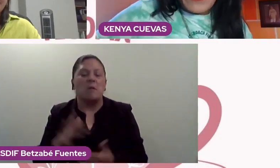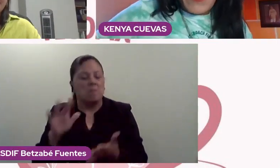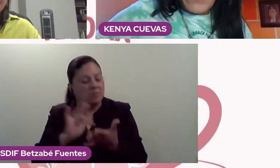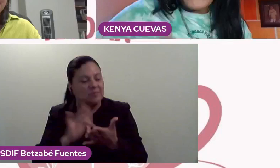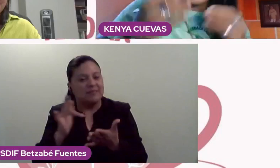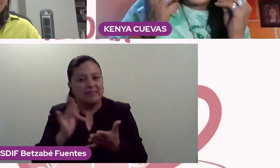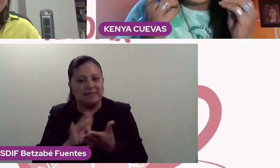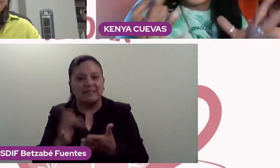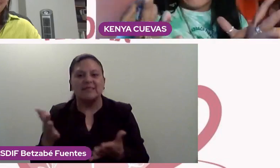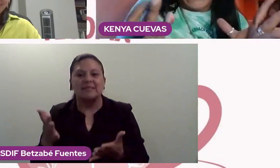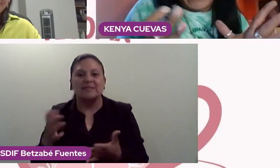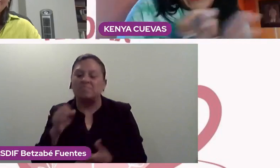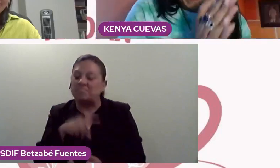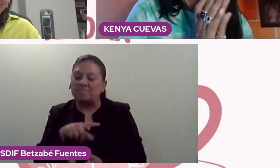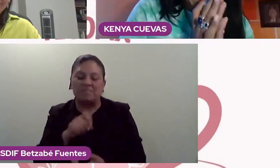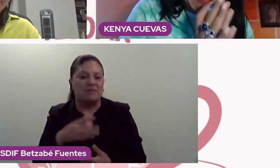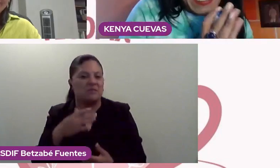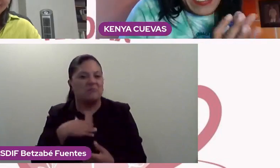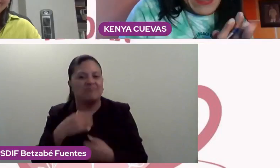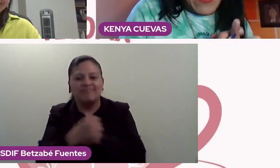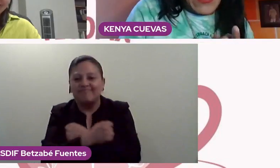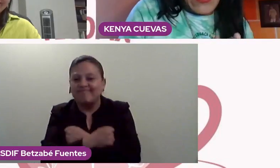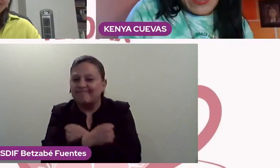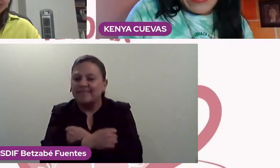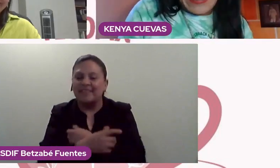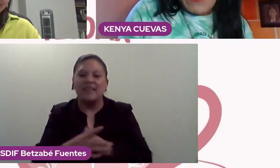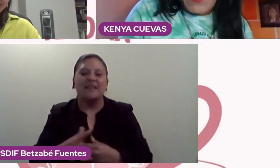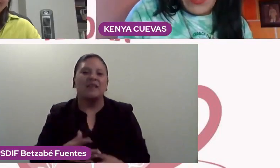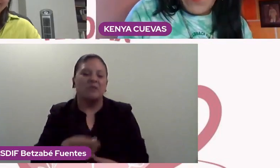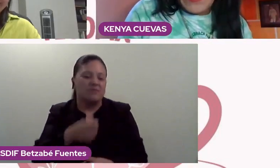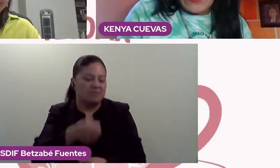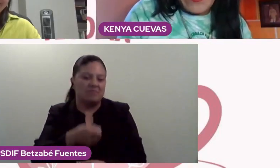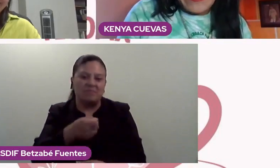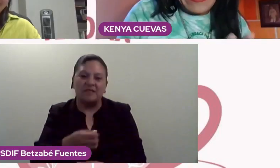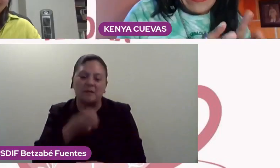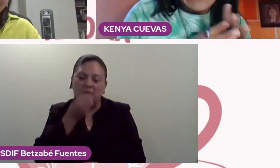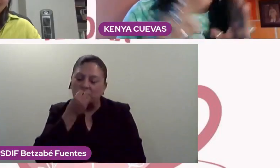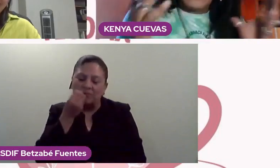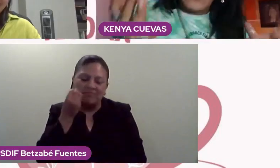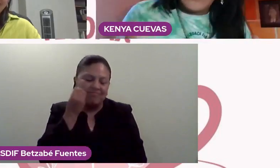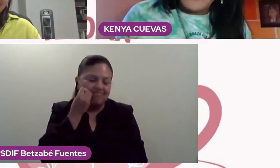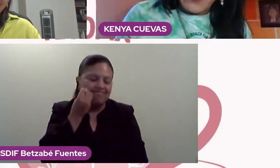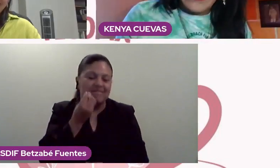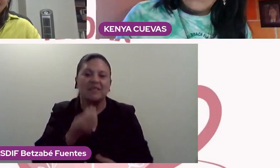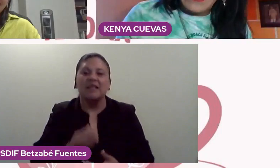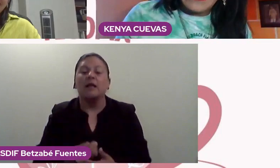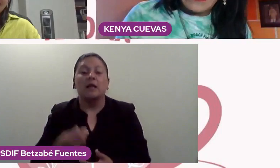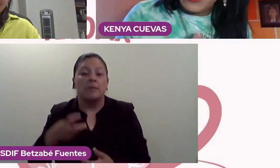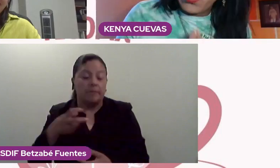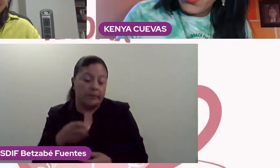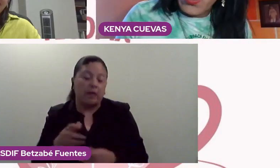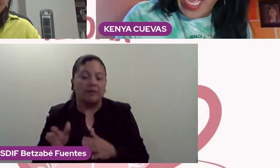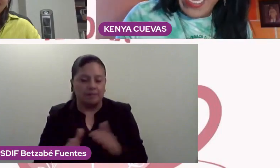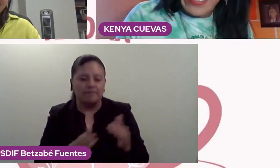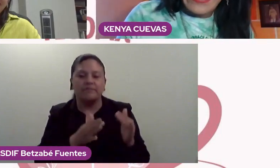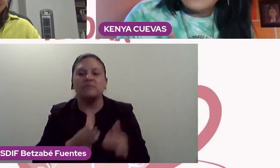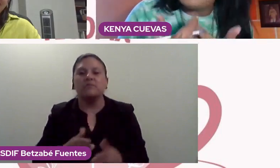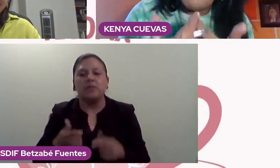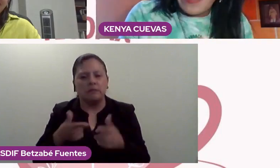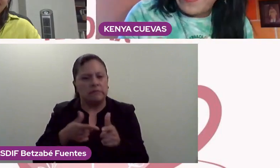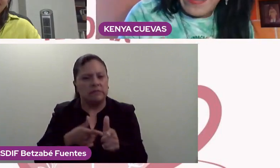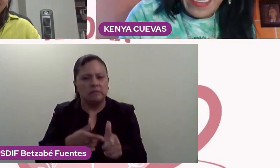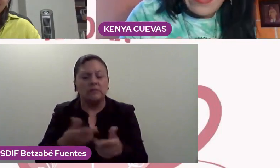pues igual le mando un saludo y un beso totote. Gracias por estar aquí con nosotras. Y bueno, pues todo este círculo de violencias